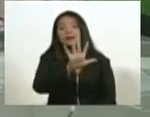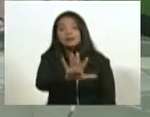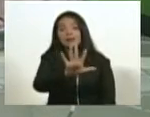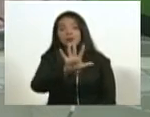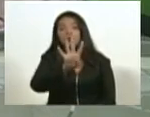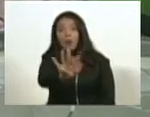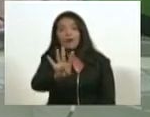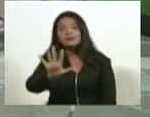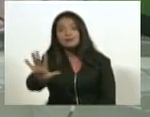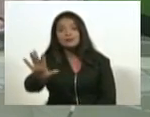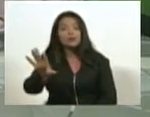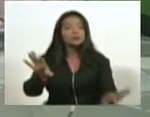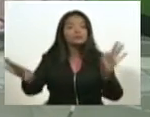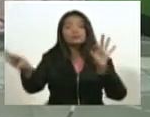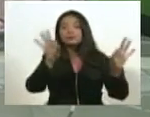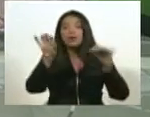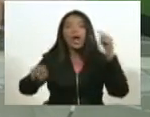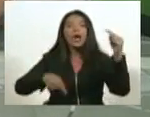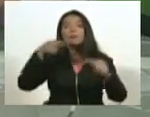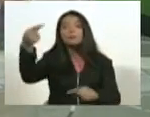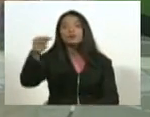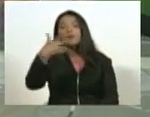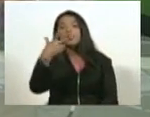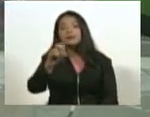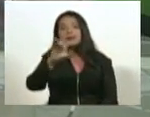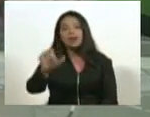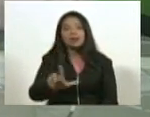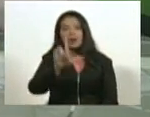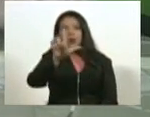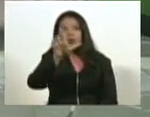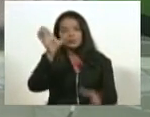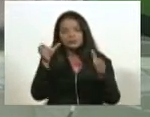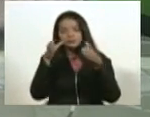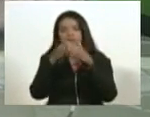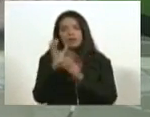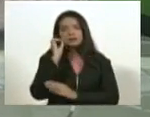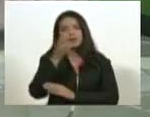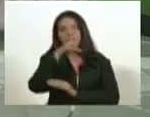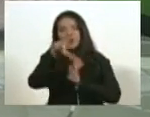545 electos el próximo 30 de julio, que conformarán la Asamblea Nacional Constituyente. Así es.